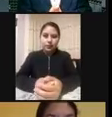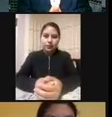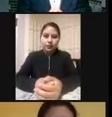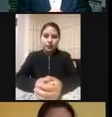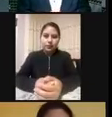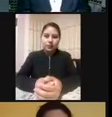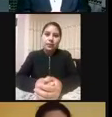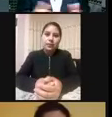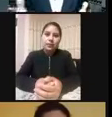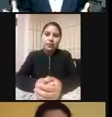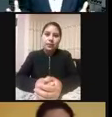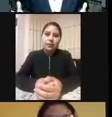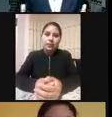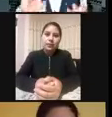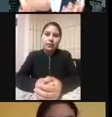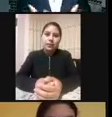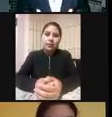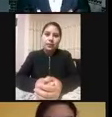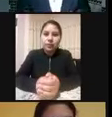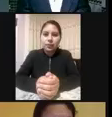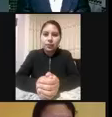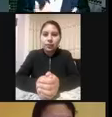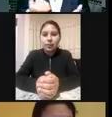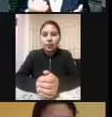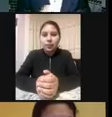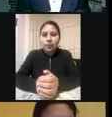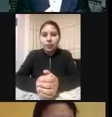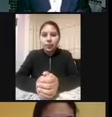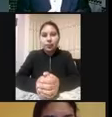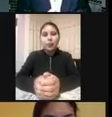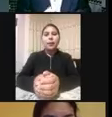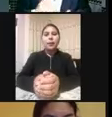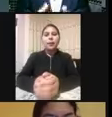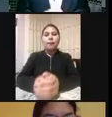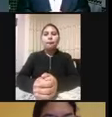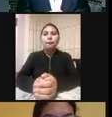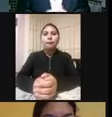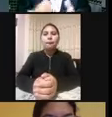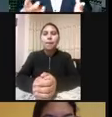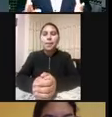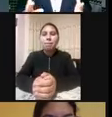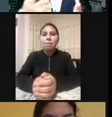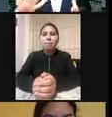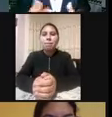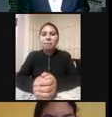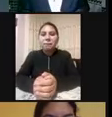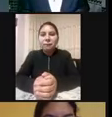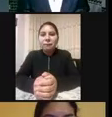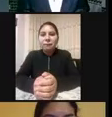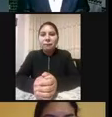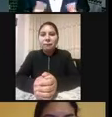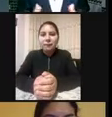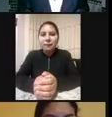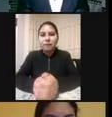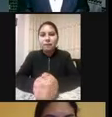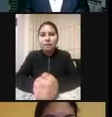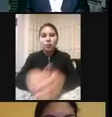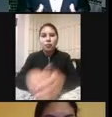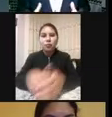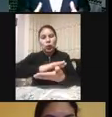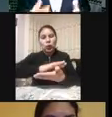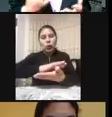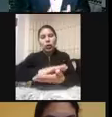en psicomotricidad. Y, por supuesto, sabemos que es de mucho, mucho, mucha utilidad todos estos conocimientos que nos